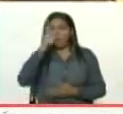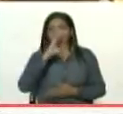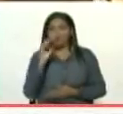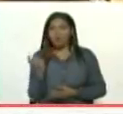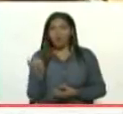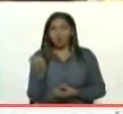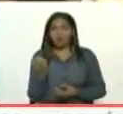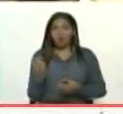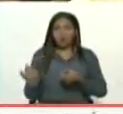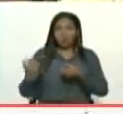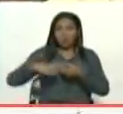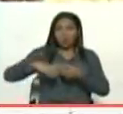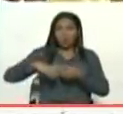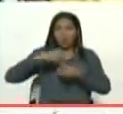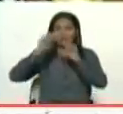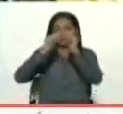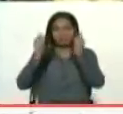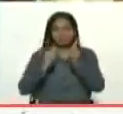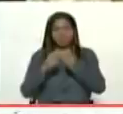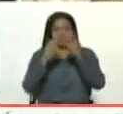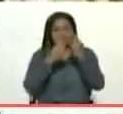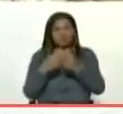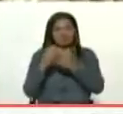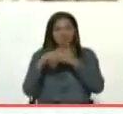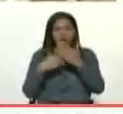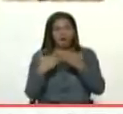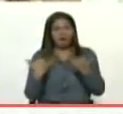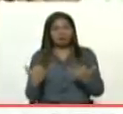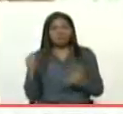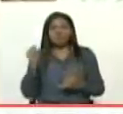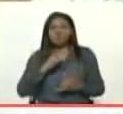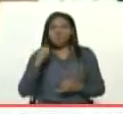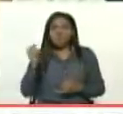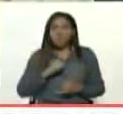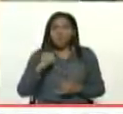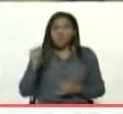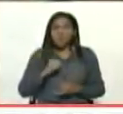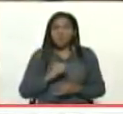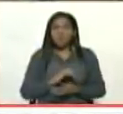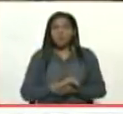incluidos en el sistema financiero y bancario del país.